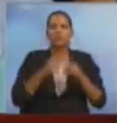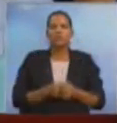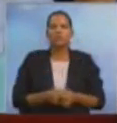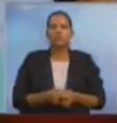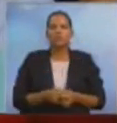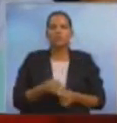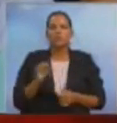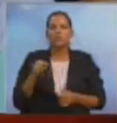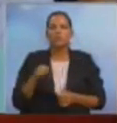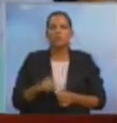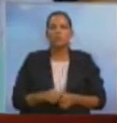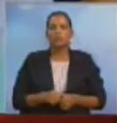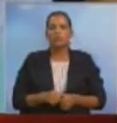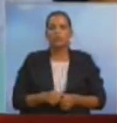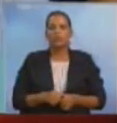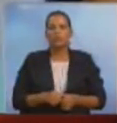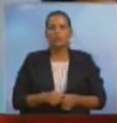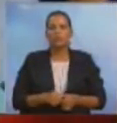diabética, claro, sí.